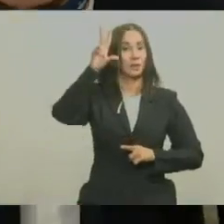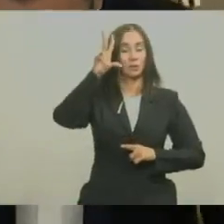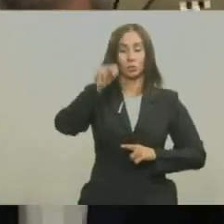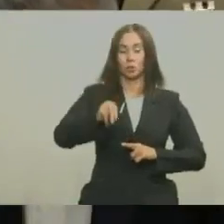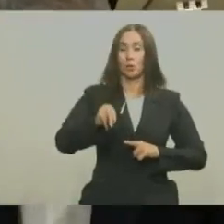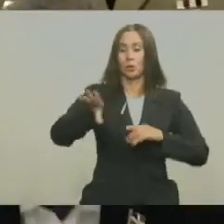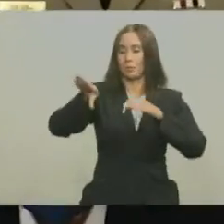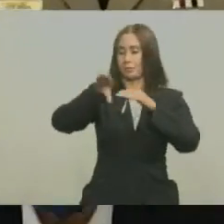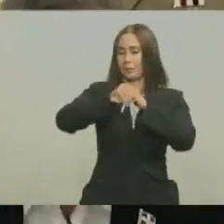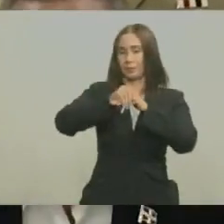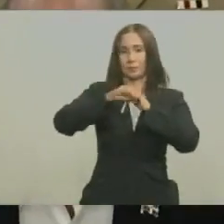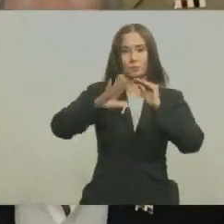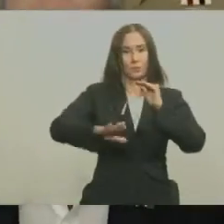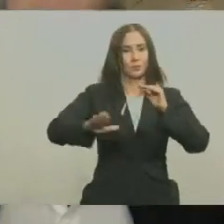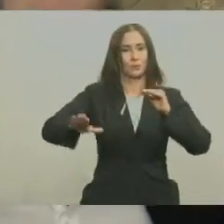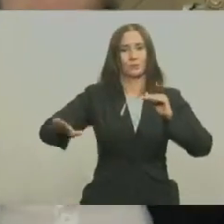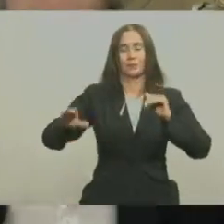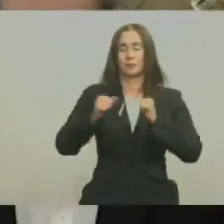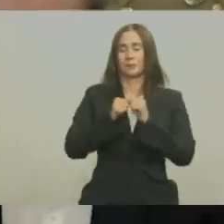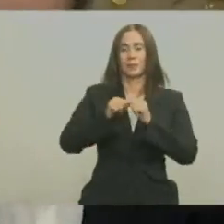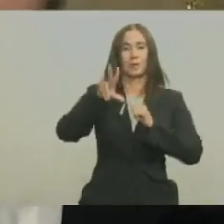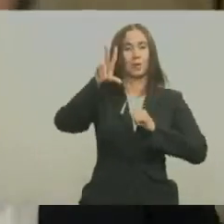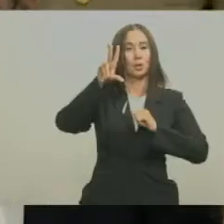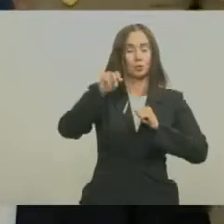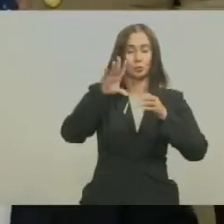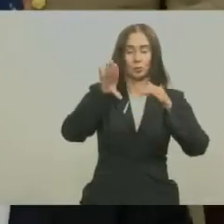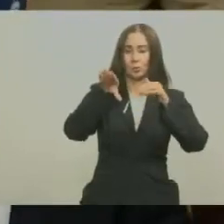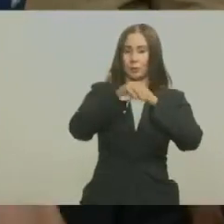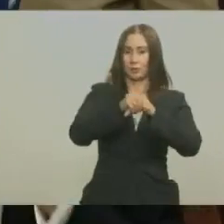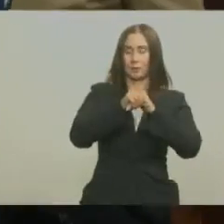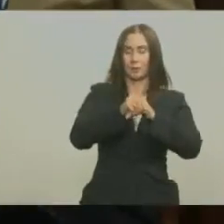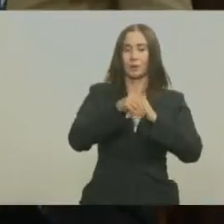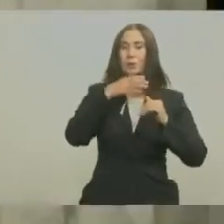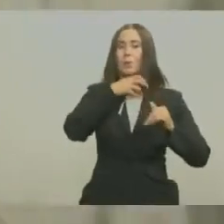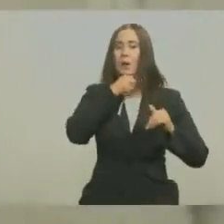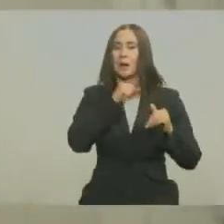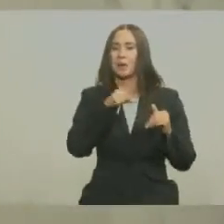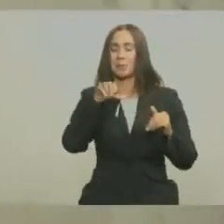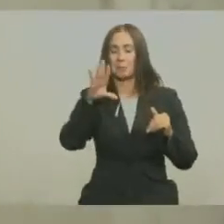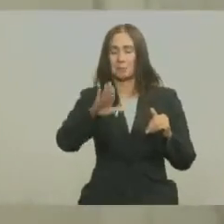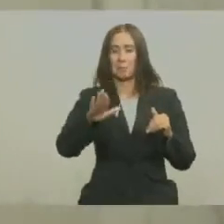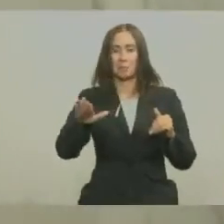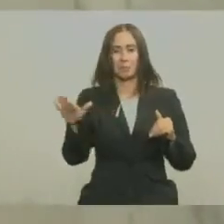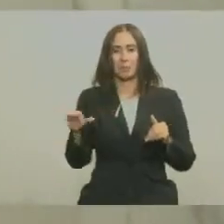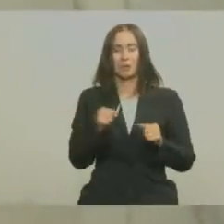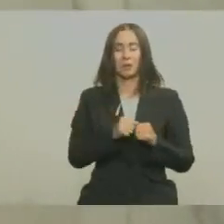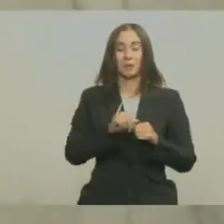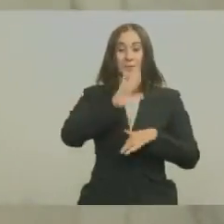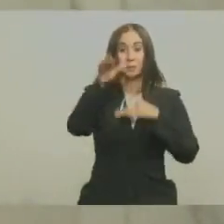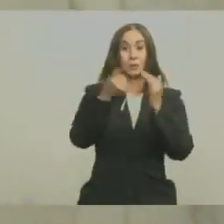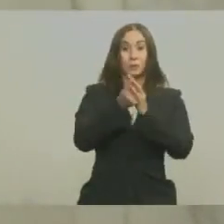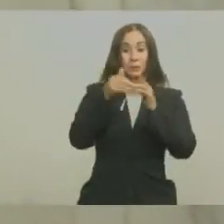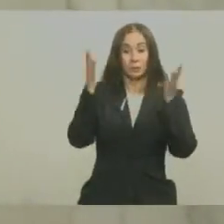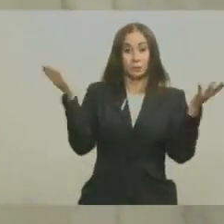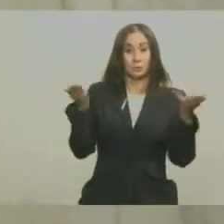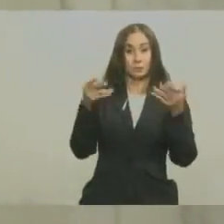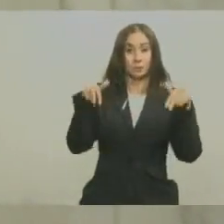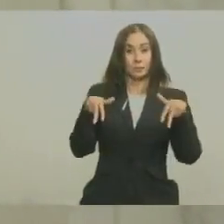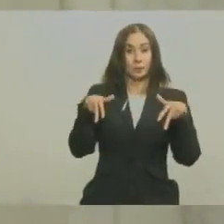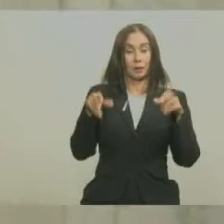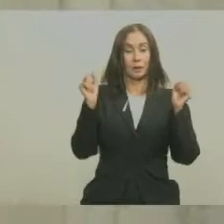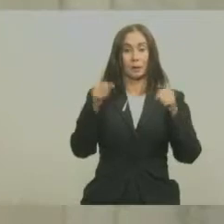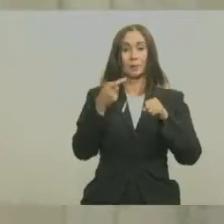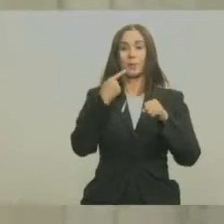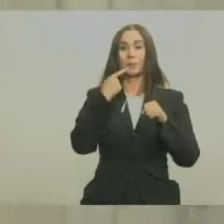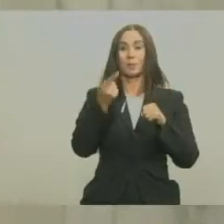al matrimonio infantil, no a las uniones a temprana edad. Y cada uno de los presentes